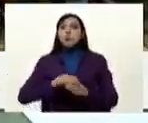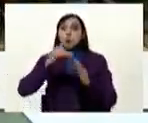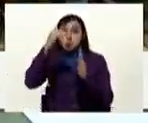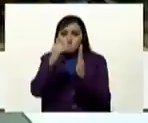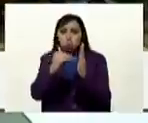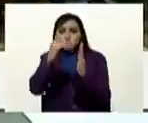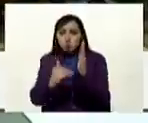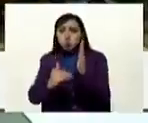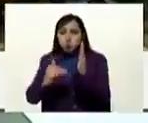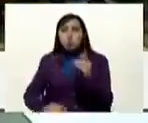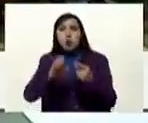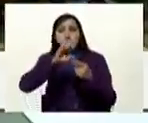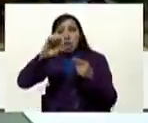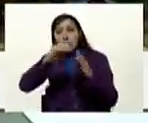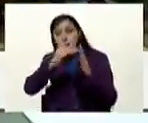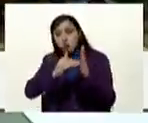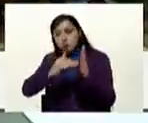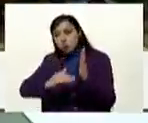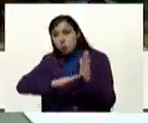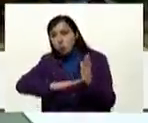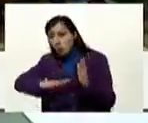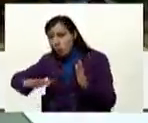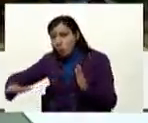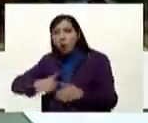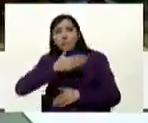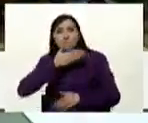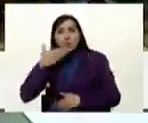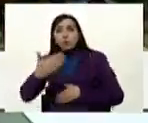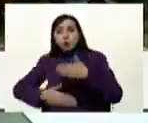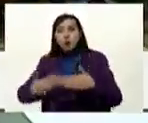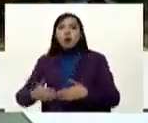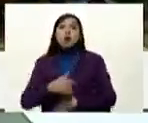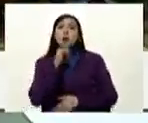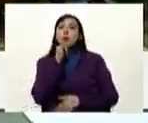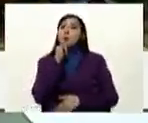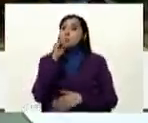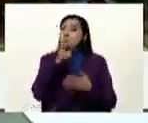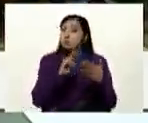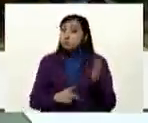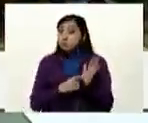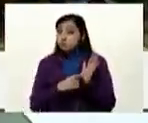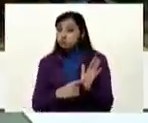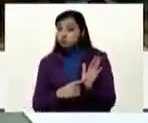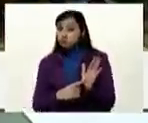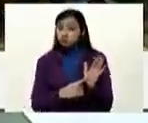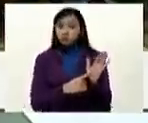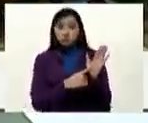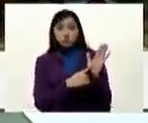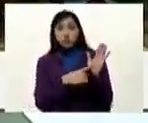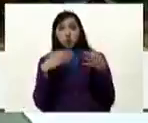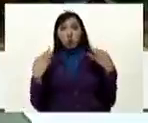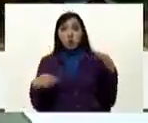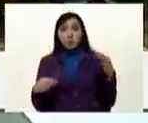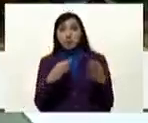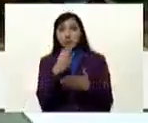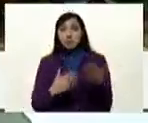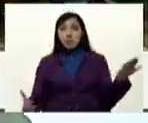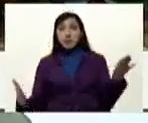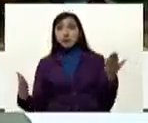bajar hasta que lleguemos al punto óptimo. Fíjense el informe, yo se lo voy a leer, es una página y media.